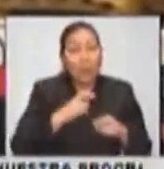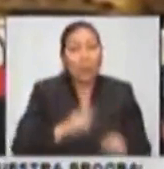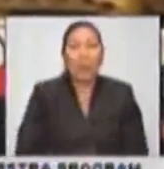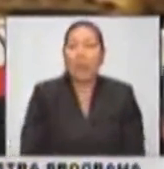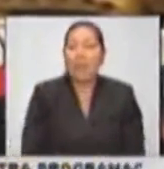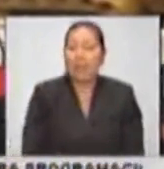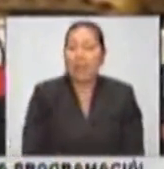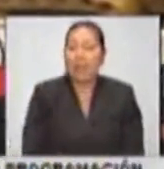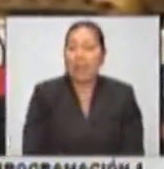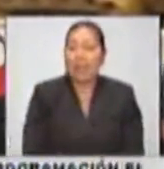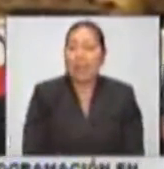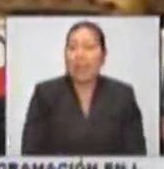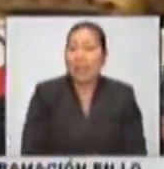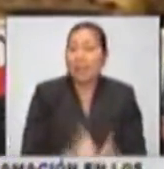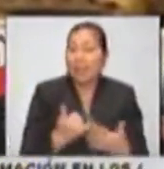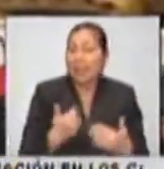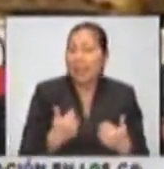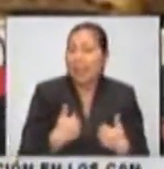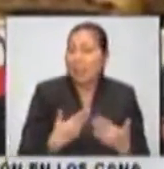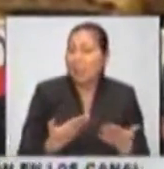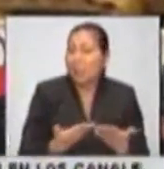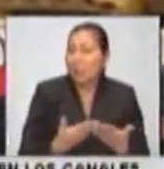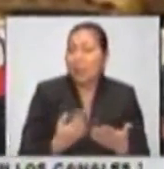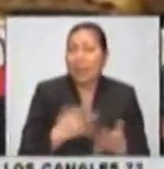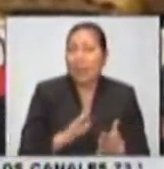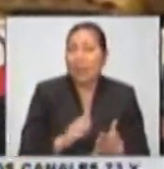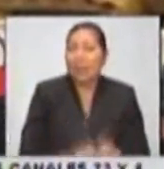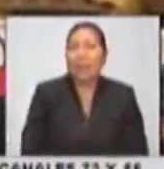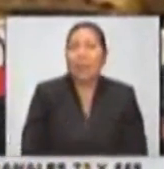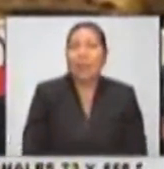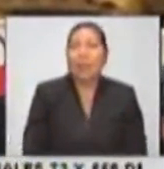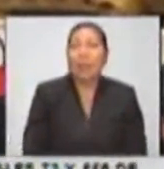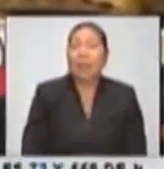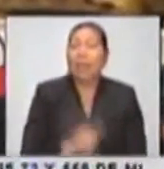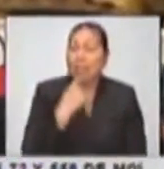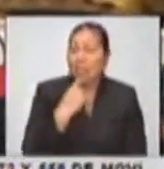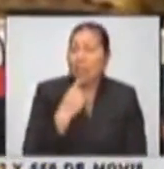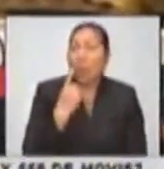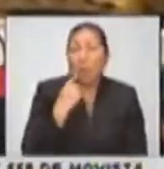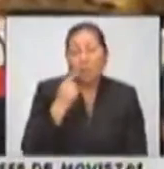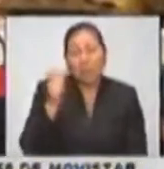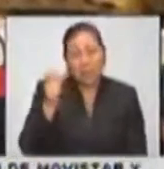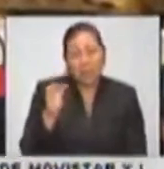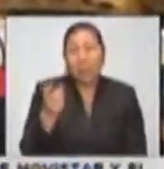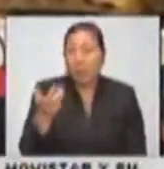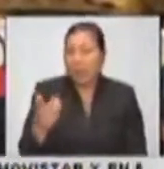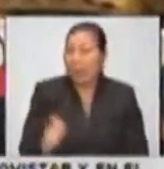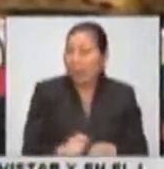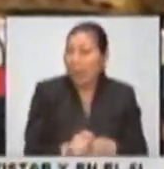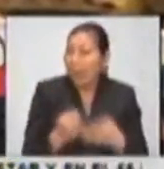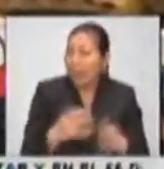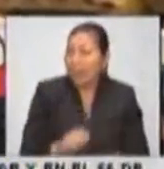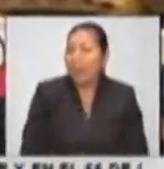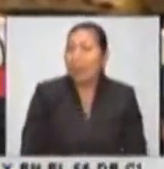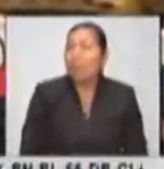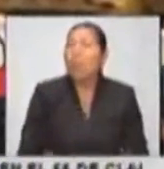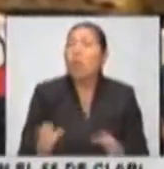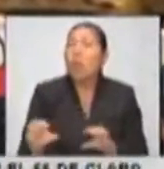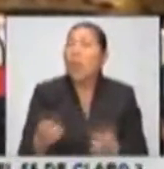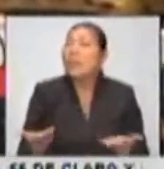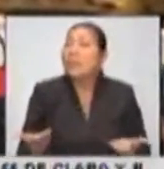pública. O sea, si ya tenemos los estudios, yo me acuerdo que el señor Gurría nos decía, ustedes tienen la tarea hecha, ¿por qué no la